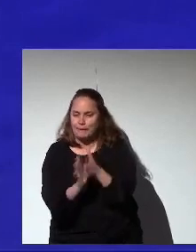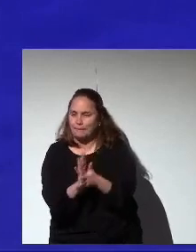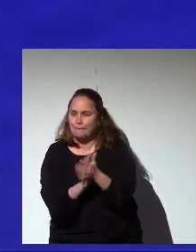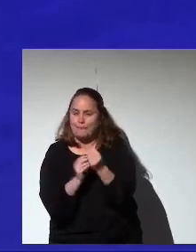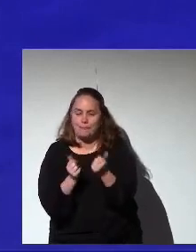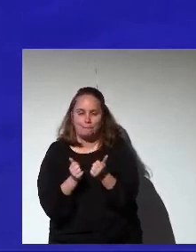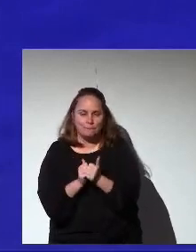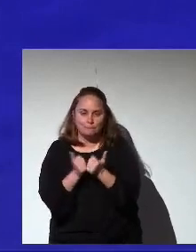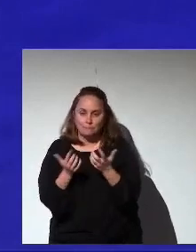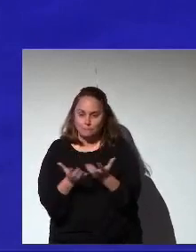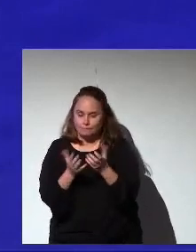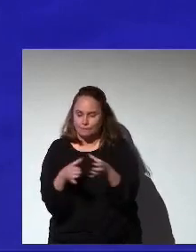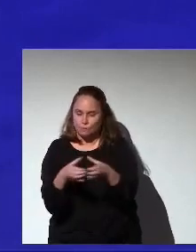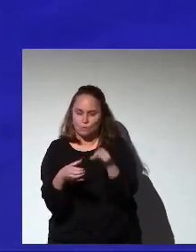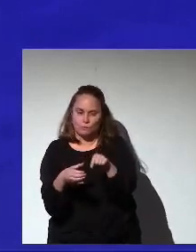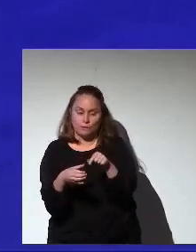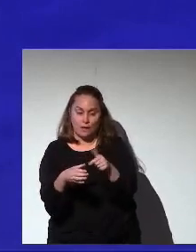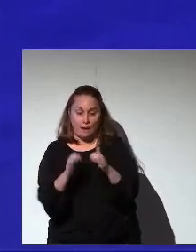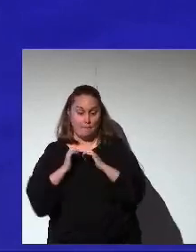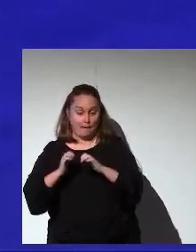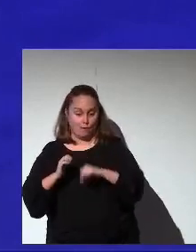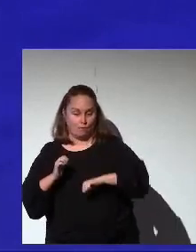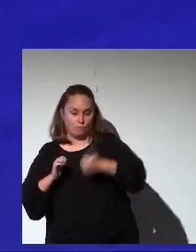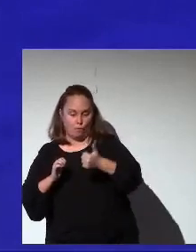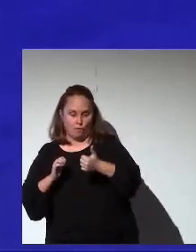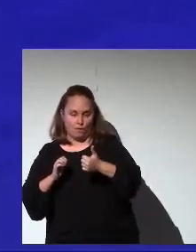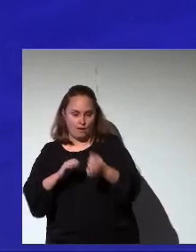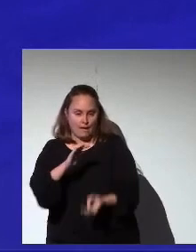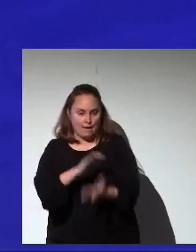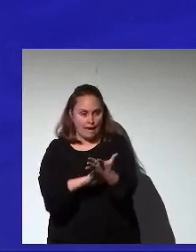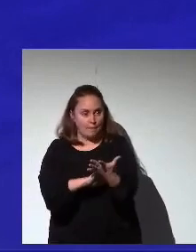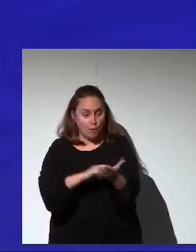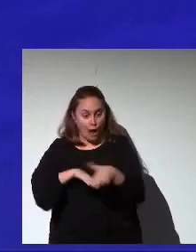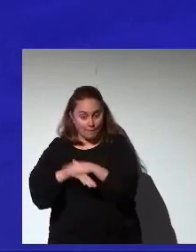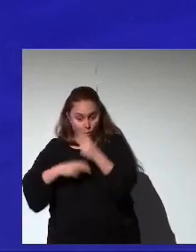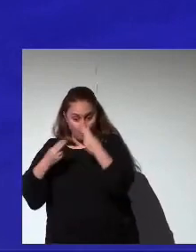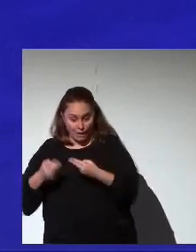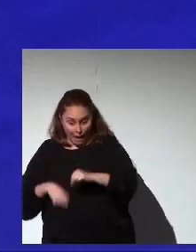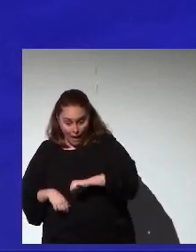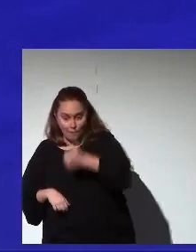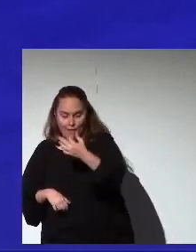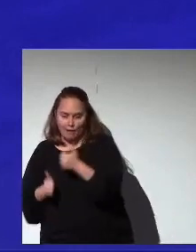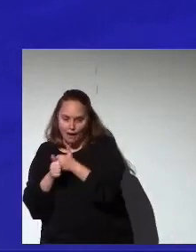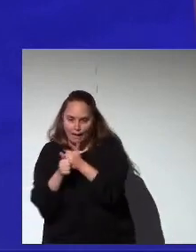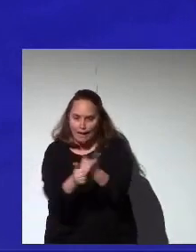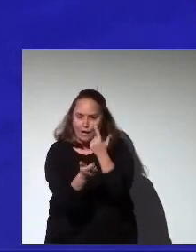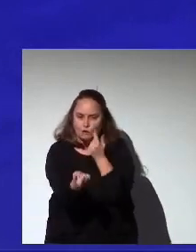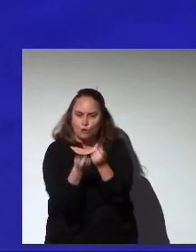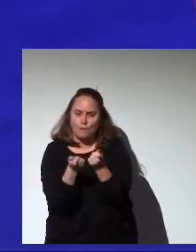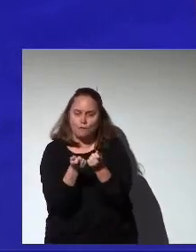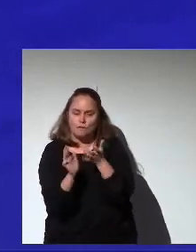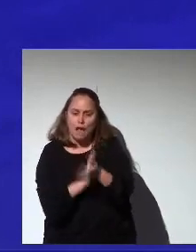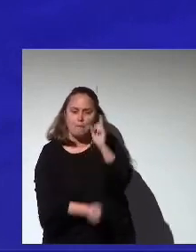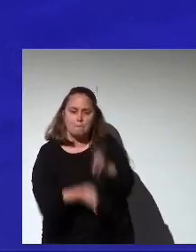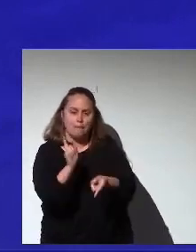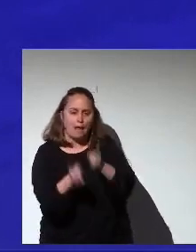como lo diríamos, una especie de no sometimiento, pero sí supervisión dentro de la corporación local, que sigue todo lo que